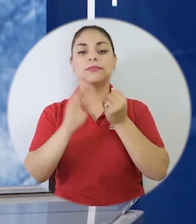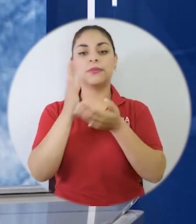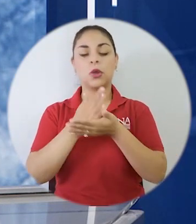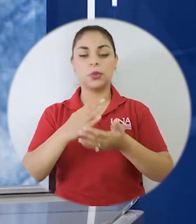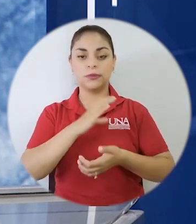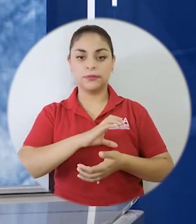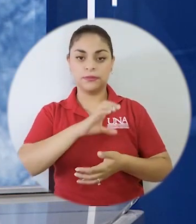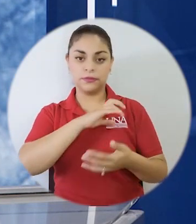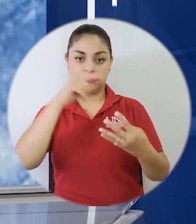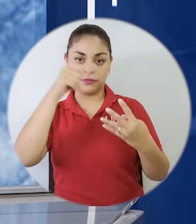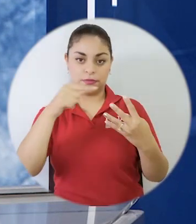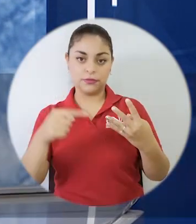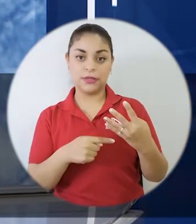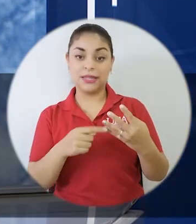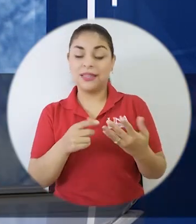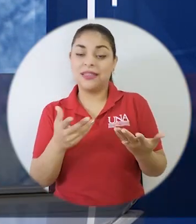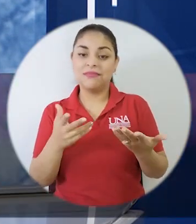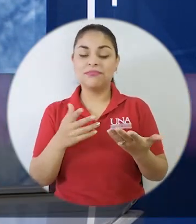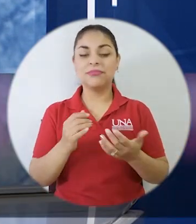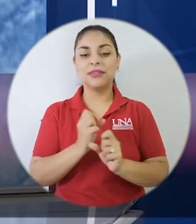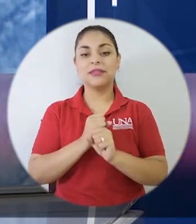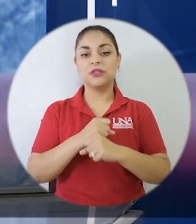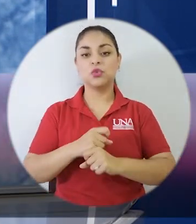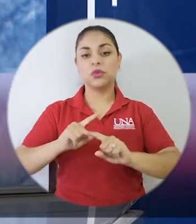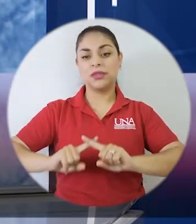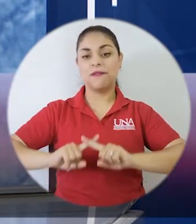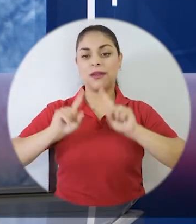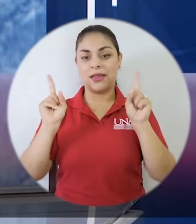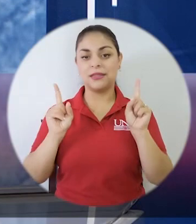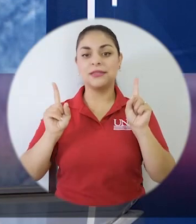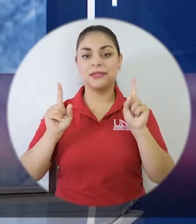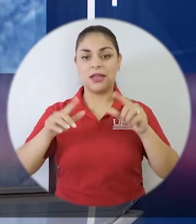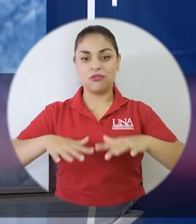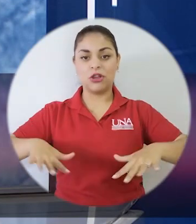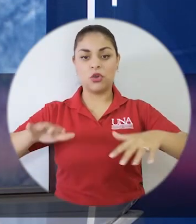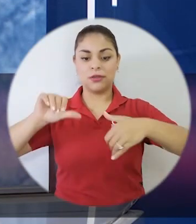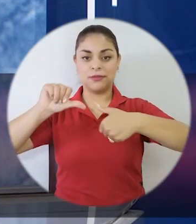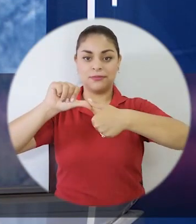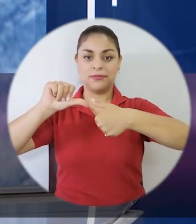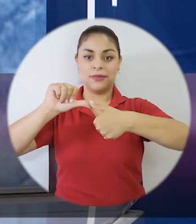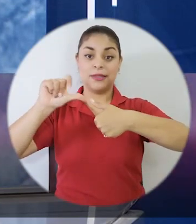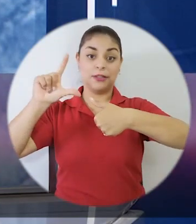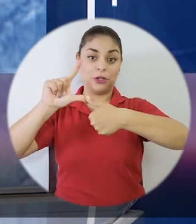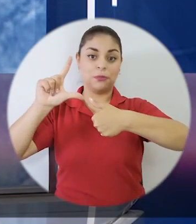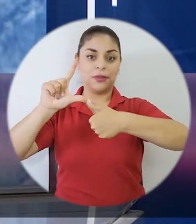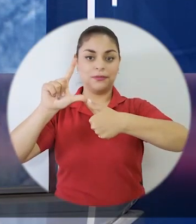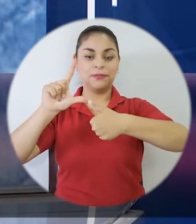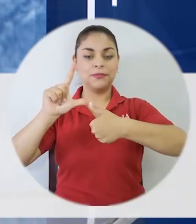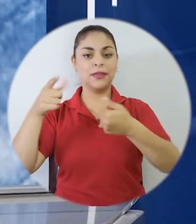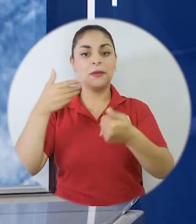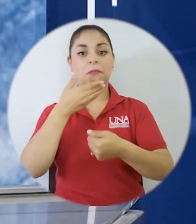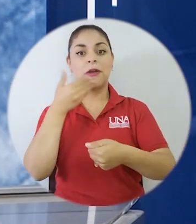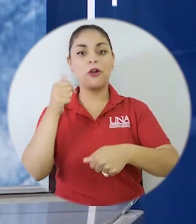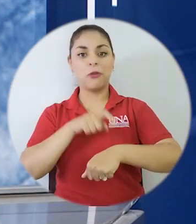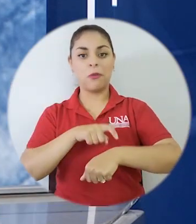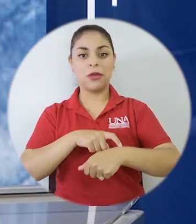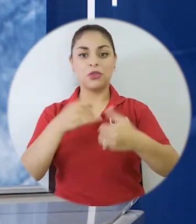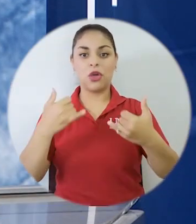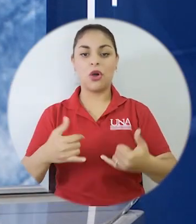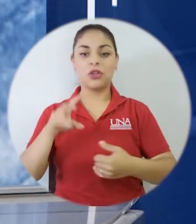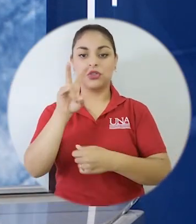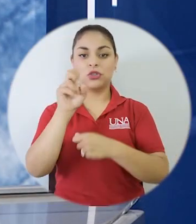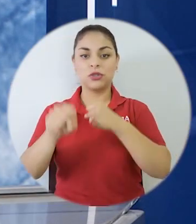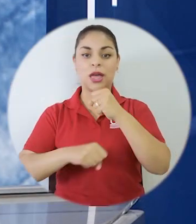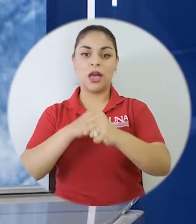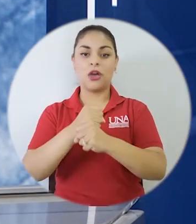nación con ciertas características y que de alguna forma hizo la diferencia en la región centroamericana y latinoamericana. Y qué mejor